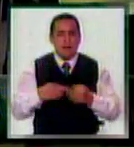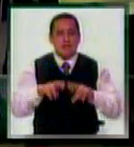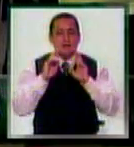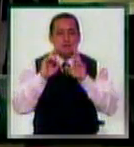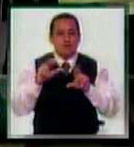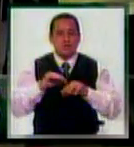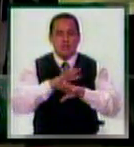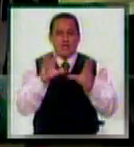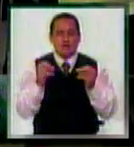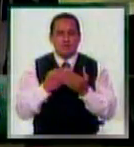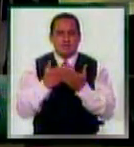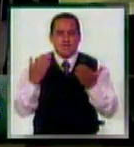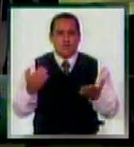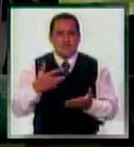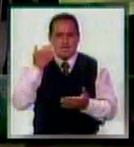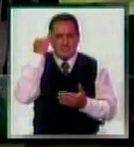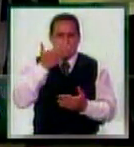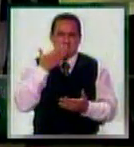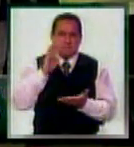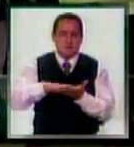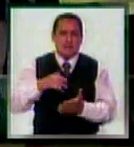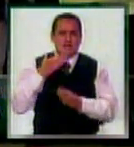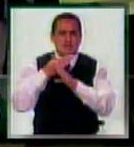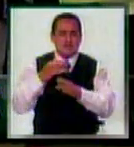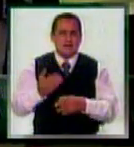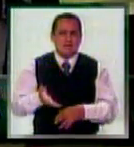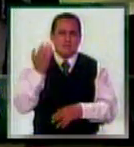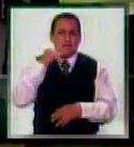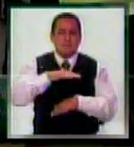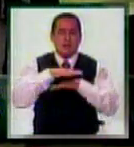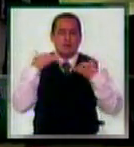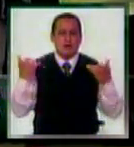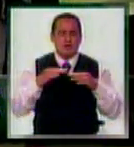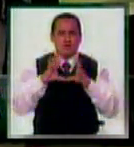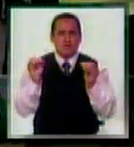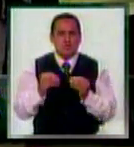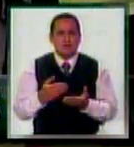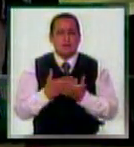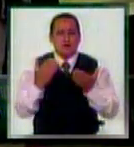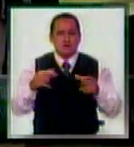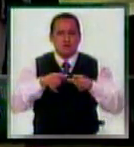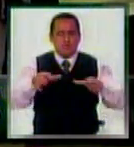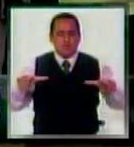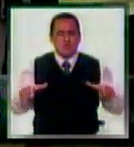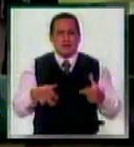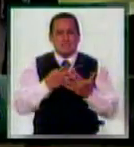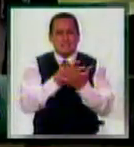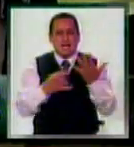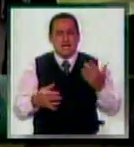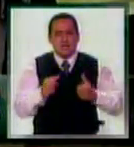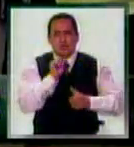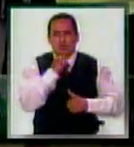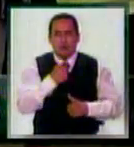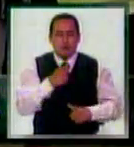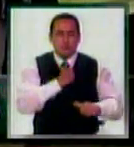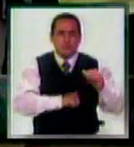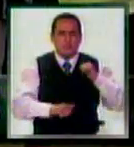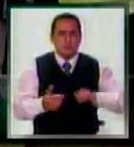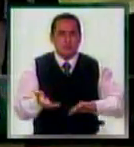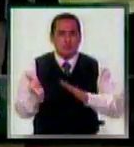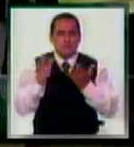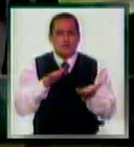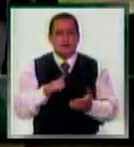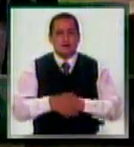responder a esas ideologías insanas que mancharon este territorio de sangre, de dolor, de